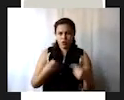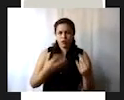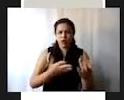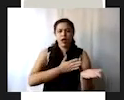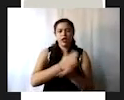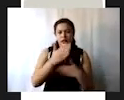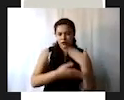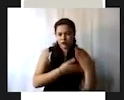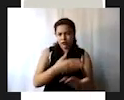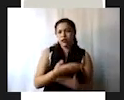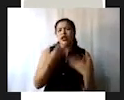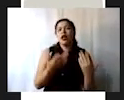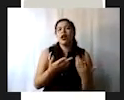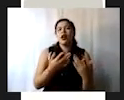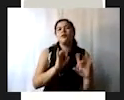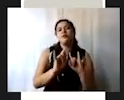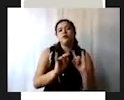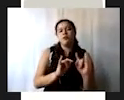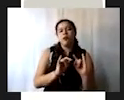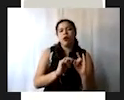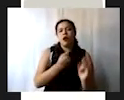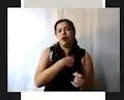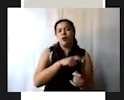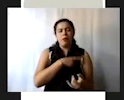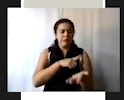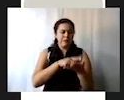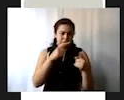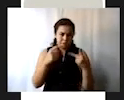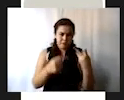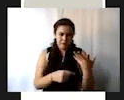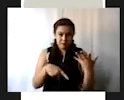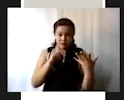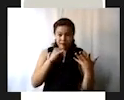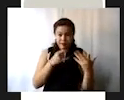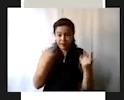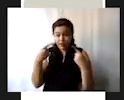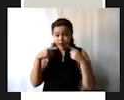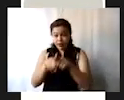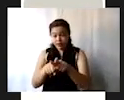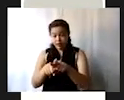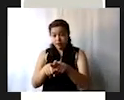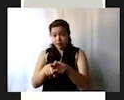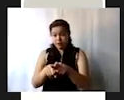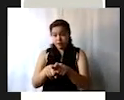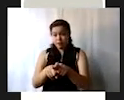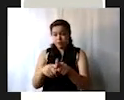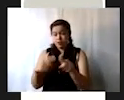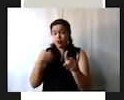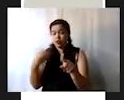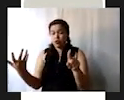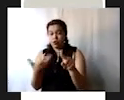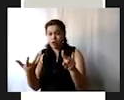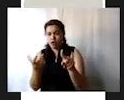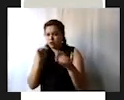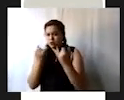servicios, infraestructura sanitaria, etc. Pero a la vez, lo que estoy haciendo, pues le pega a